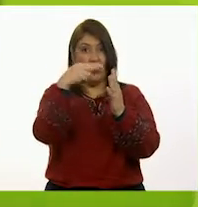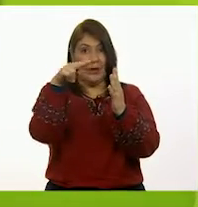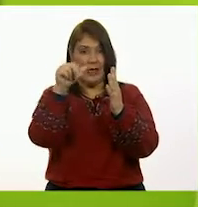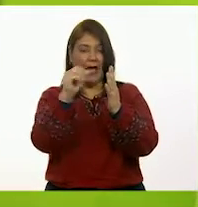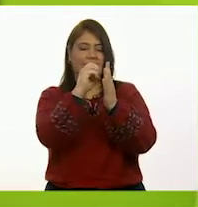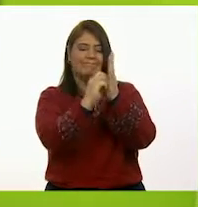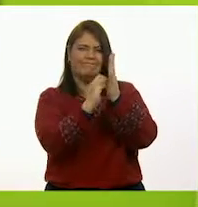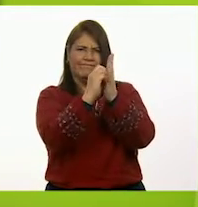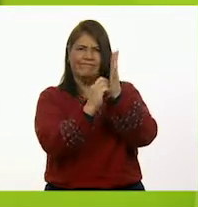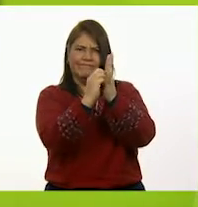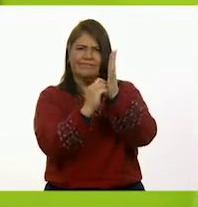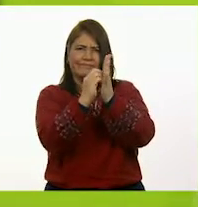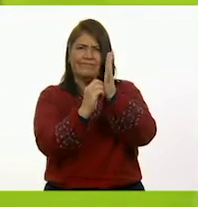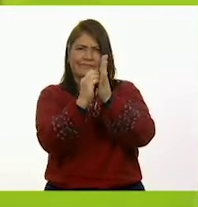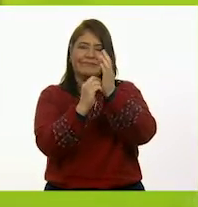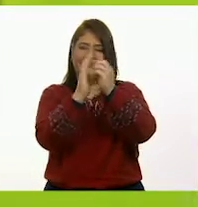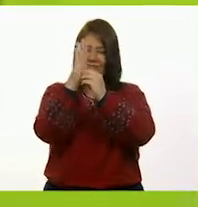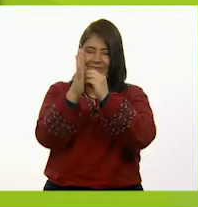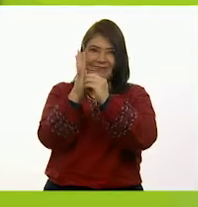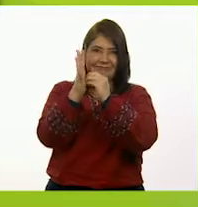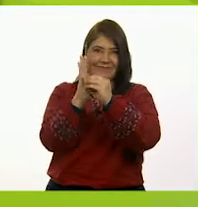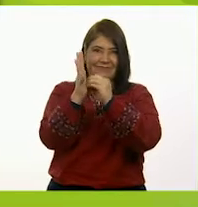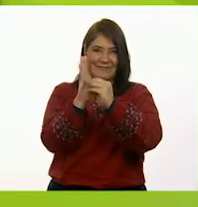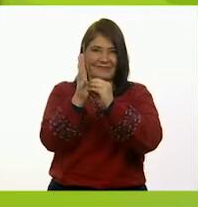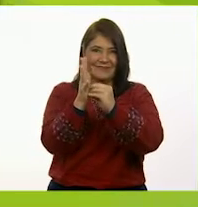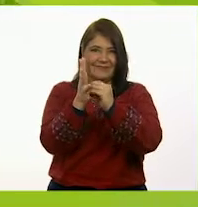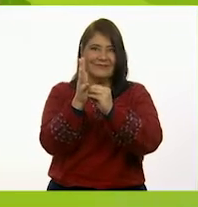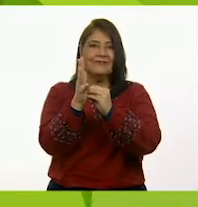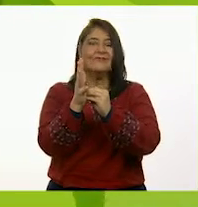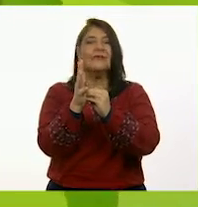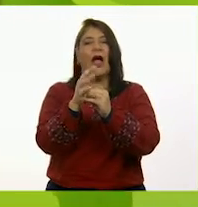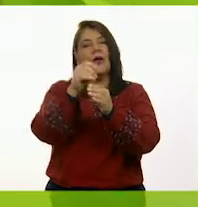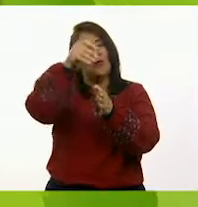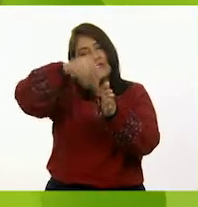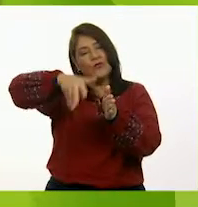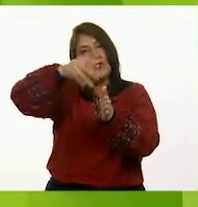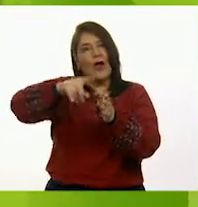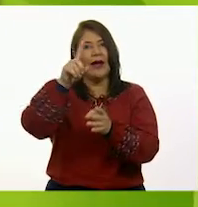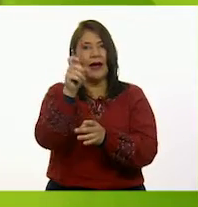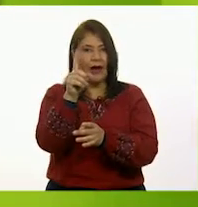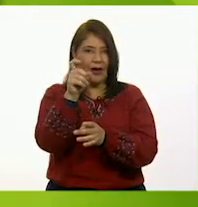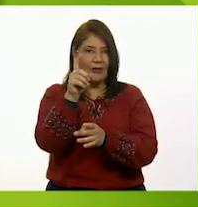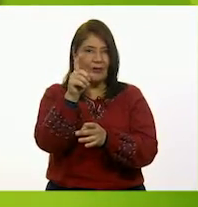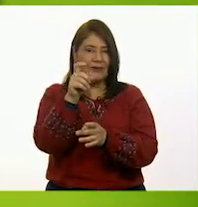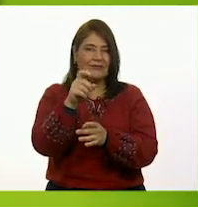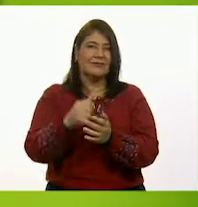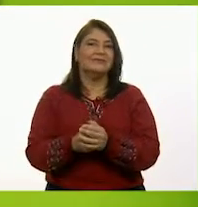rasguñas la palma de tus manos para lavar tus uñas. Enjuaga tus manos con agua.